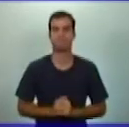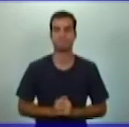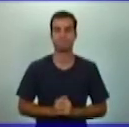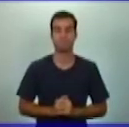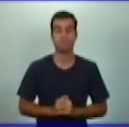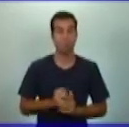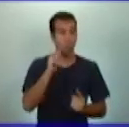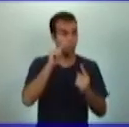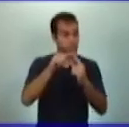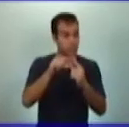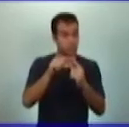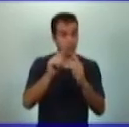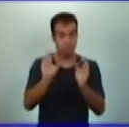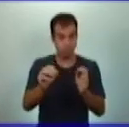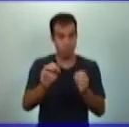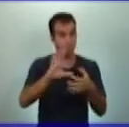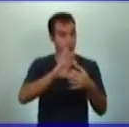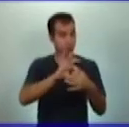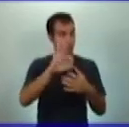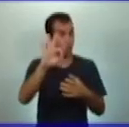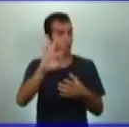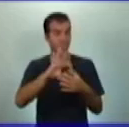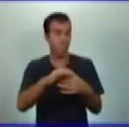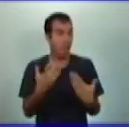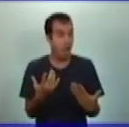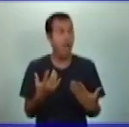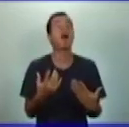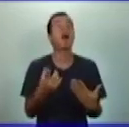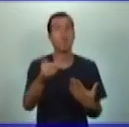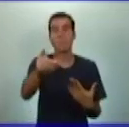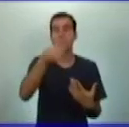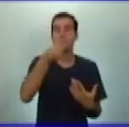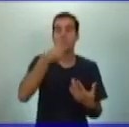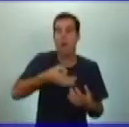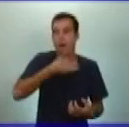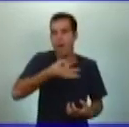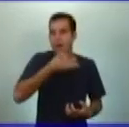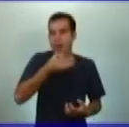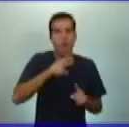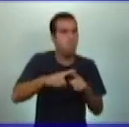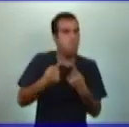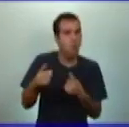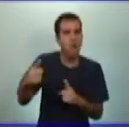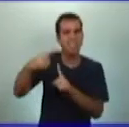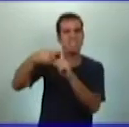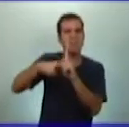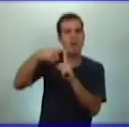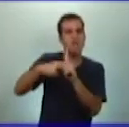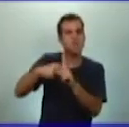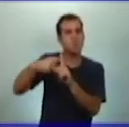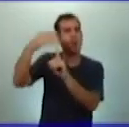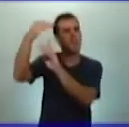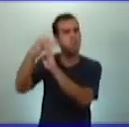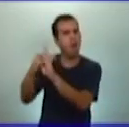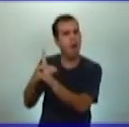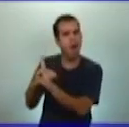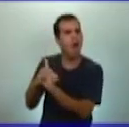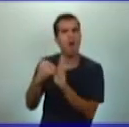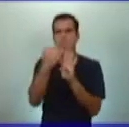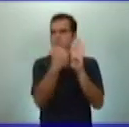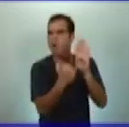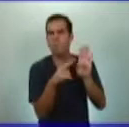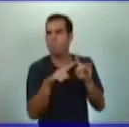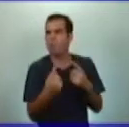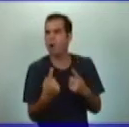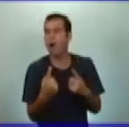los objetivos del grado es que ustedes sepan explicar por qué son bajas las temperaturas de fusión y de ebullición de una determinada sustancia. En